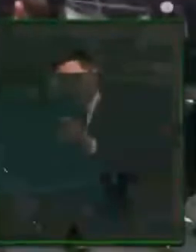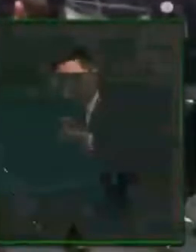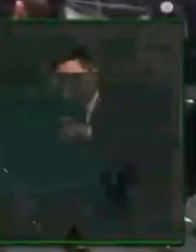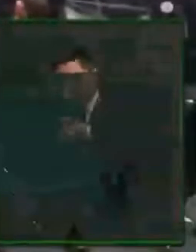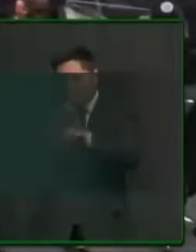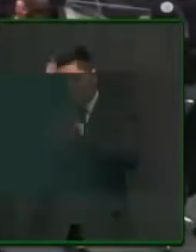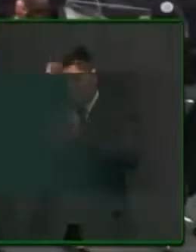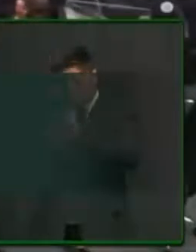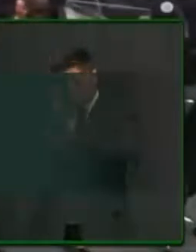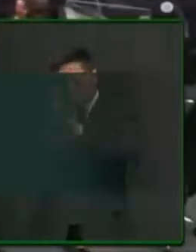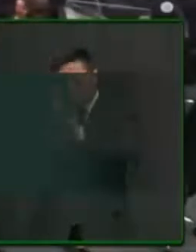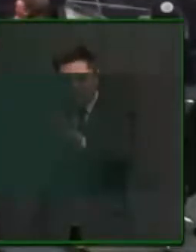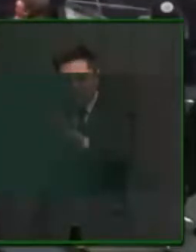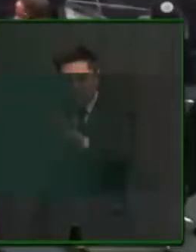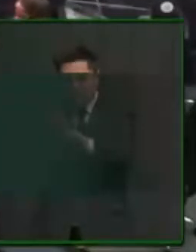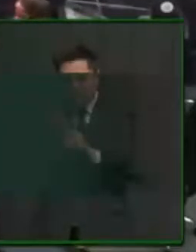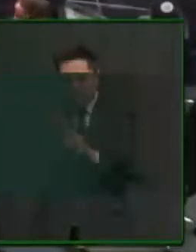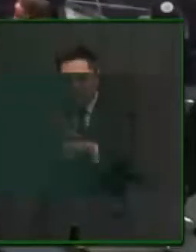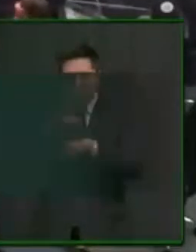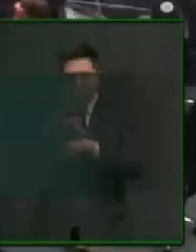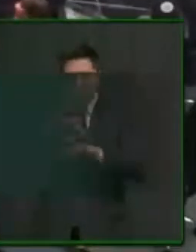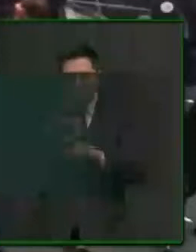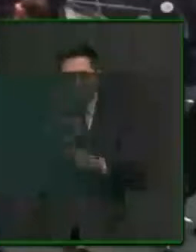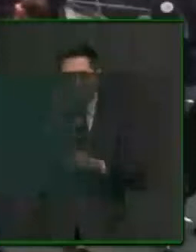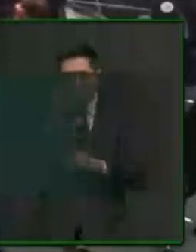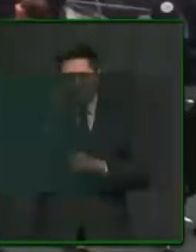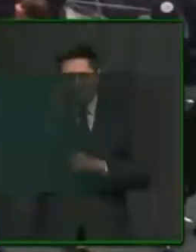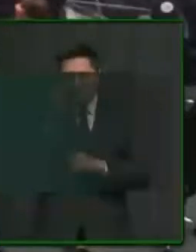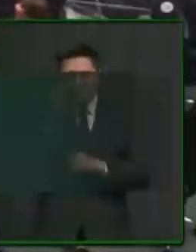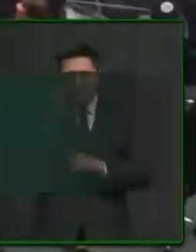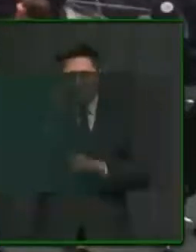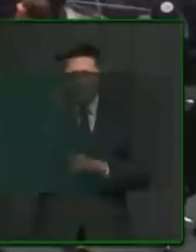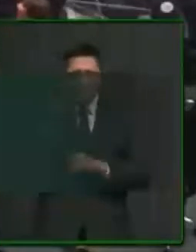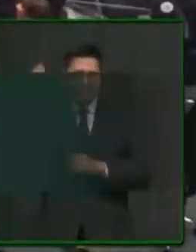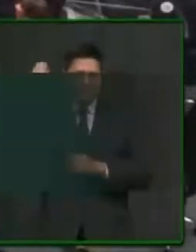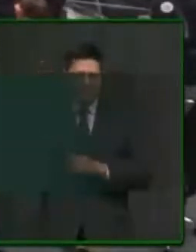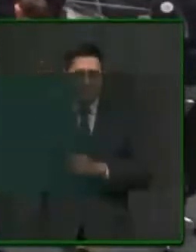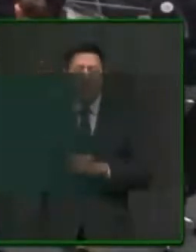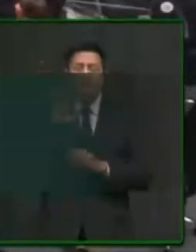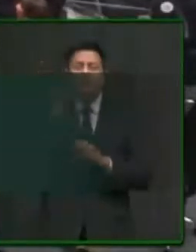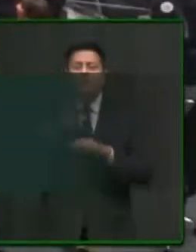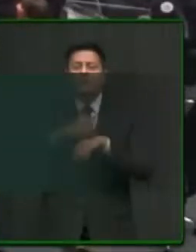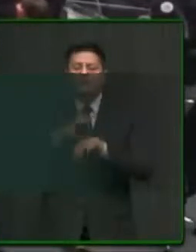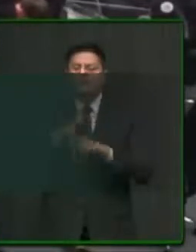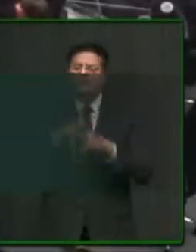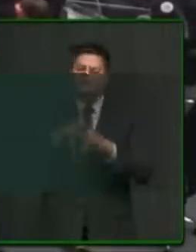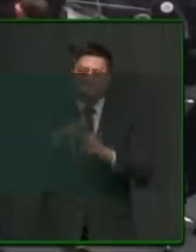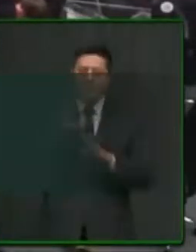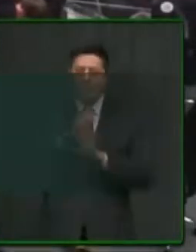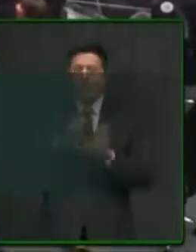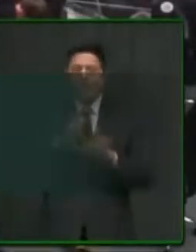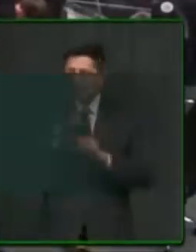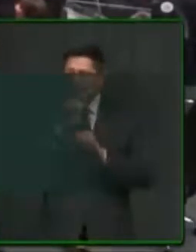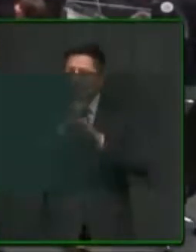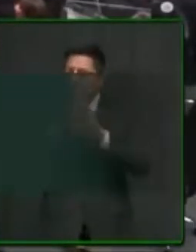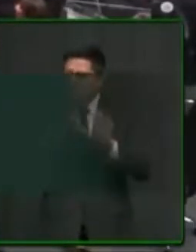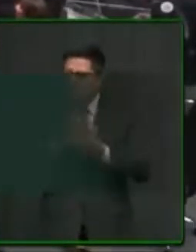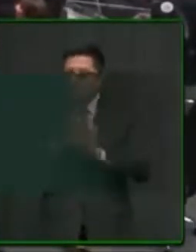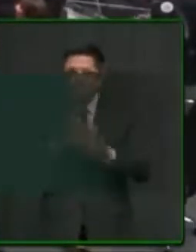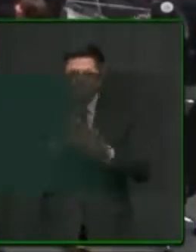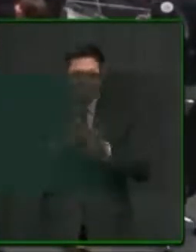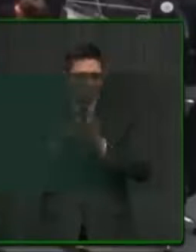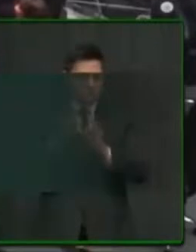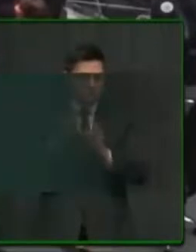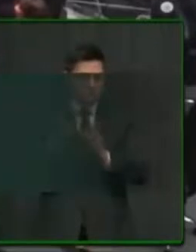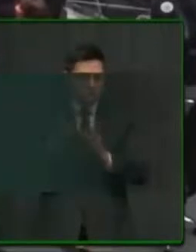Un total de 9 personas fueron consignadas ante el Poder Judicial de la Ciudad de México por el delito de discriminación y en 3 casos, jueces